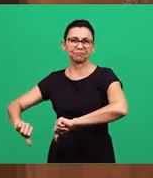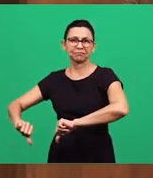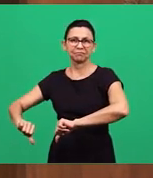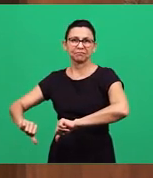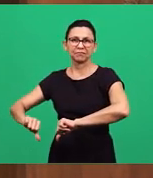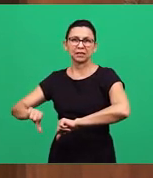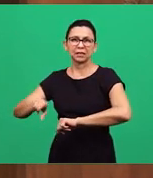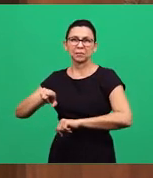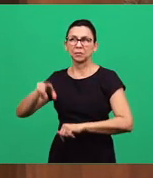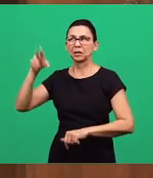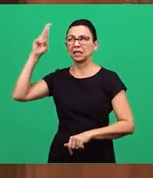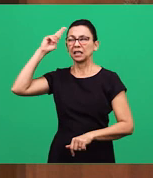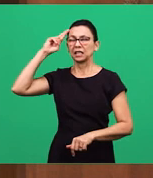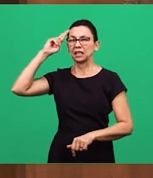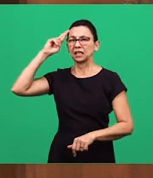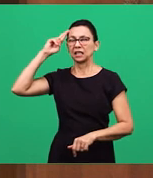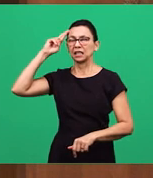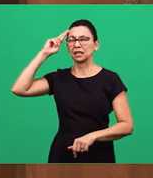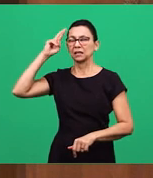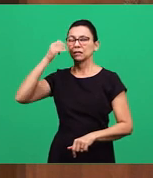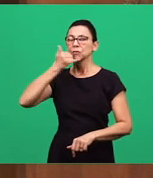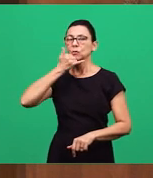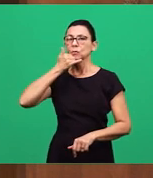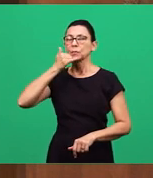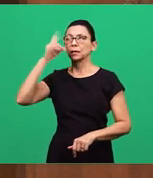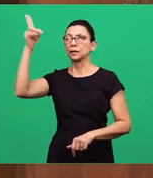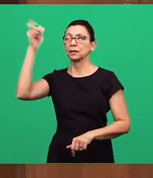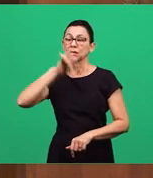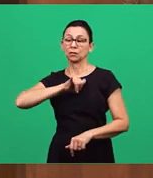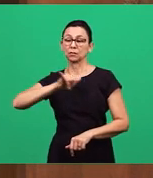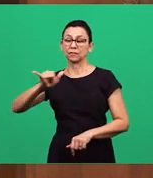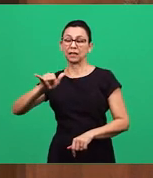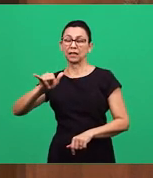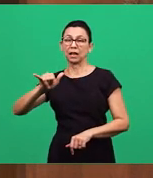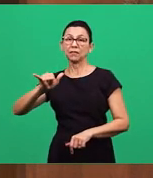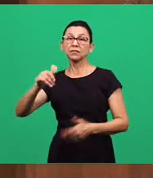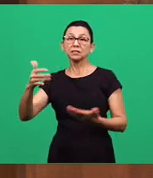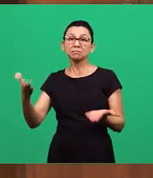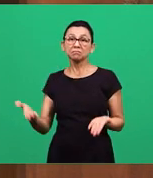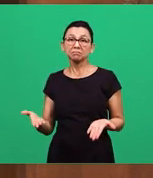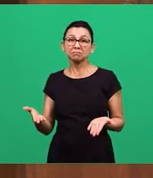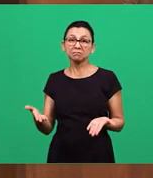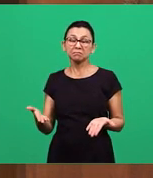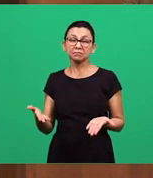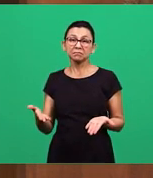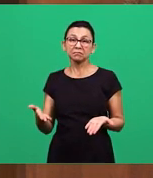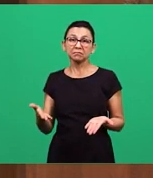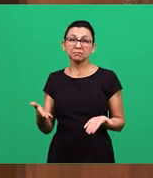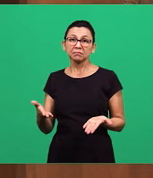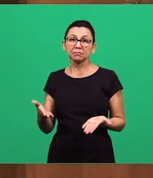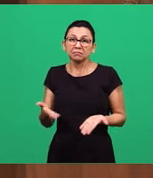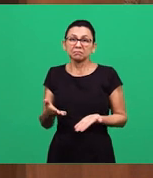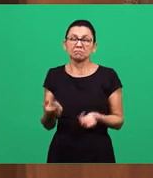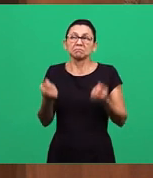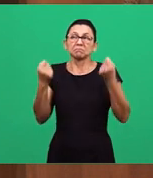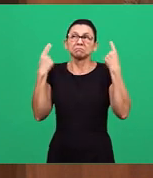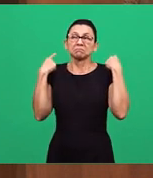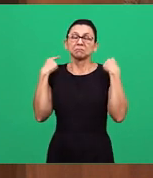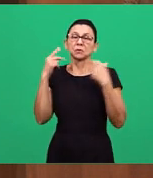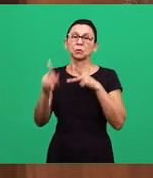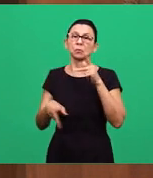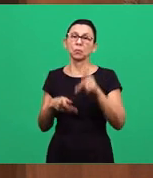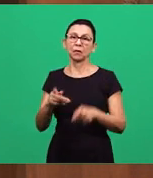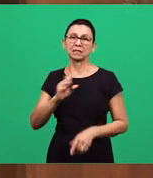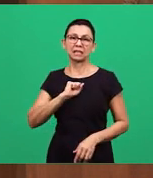más la voz de Dios. Los profetas se callaron, no había más la manifestación del Señor.